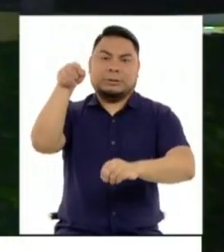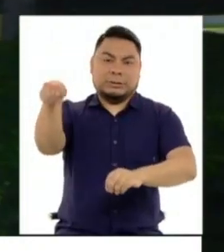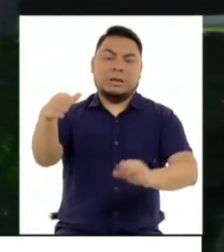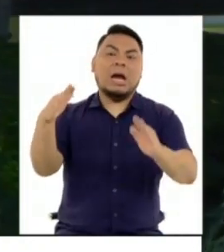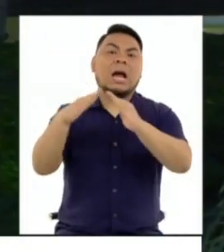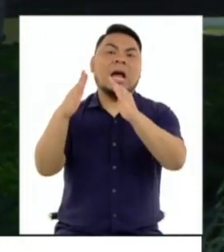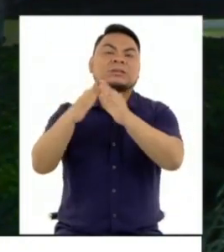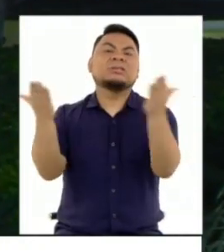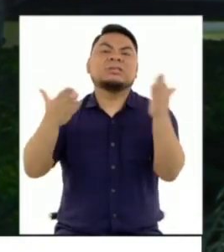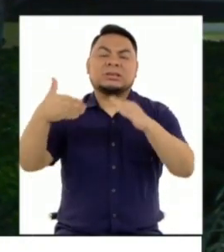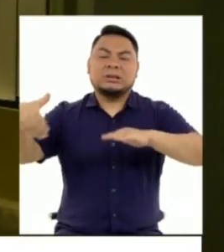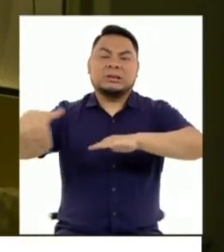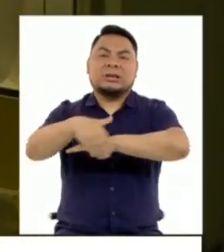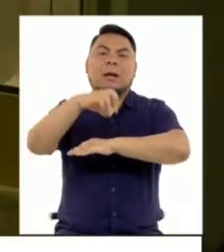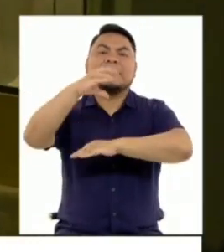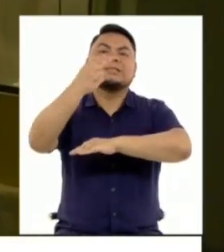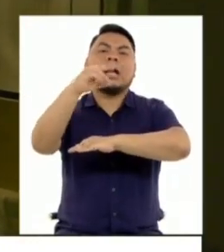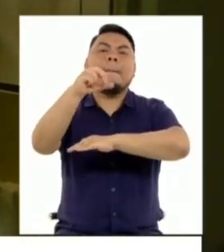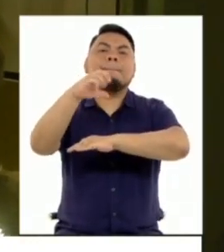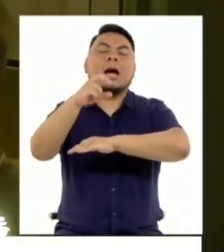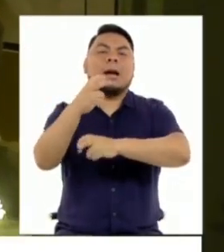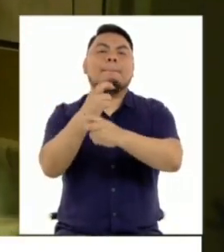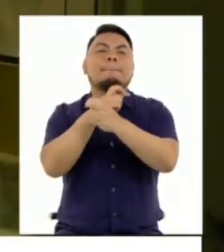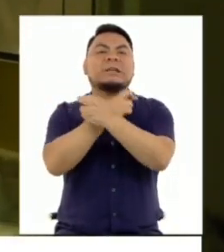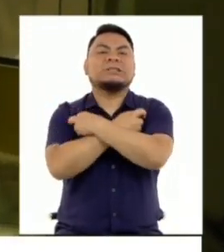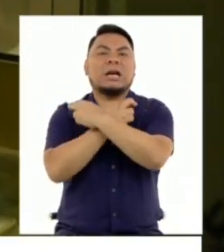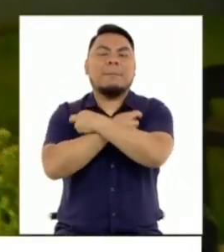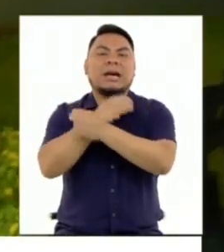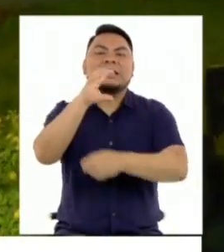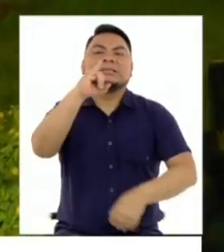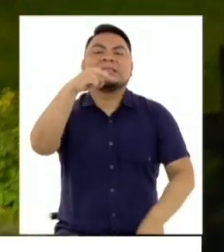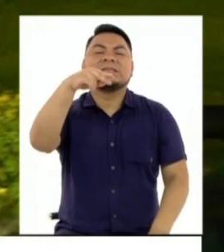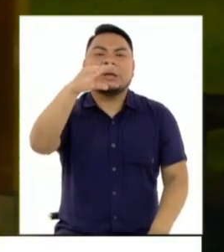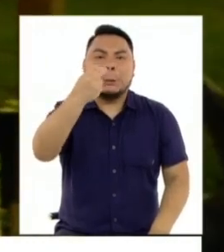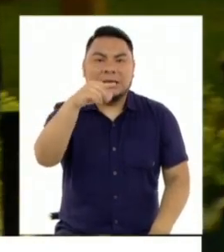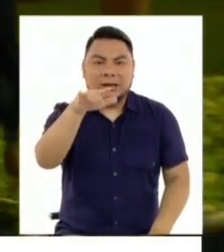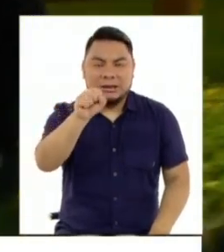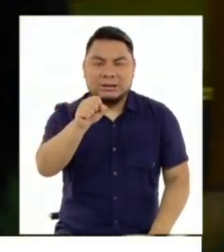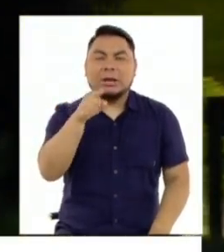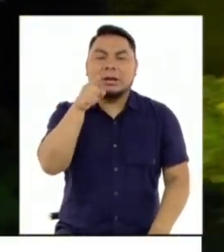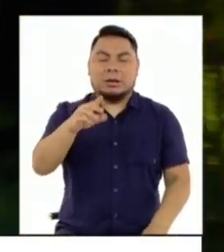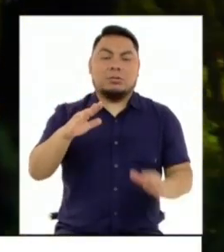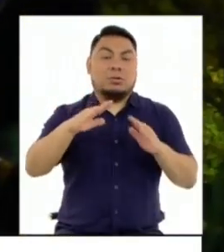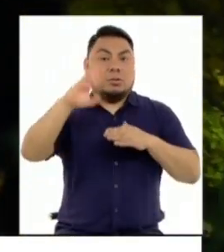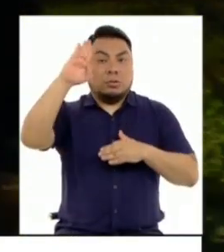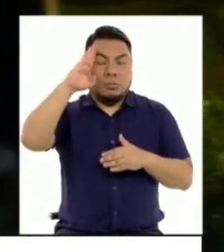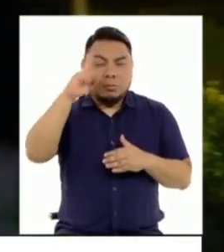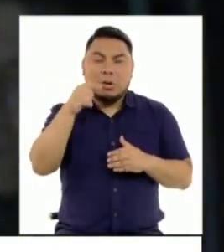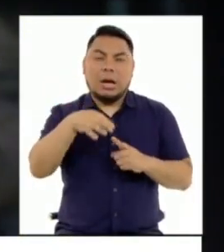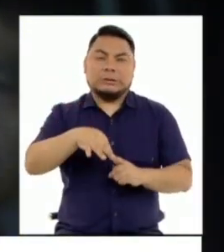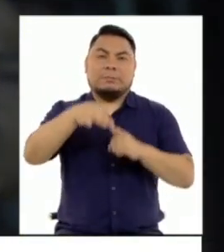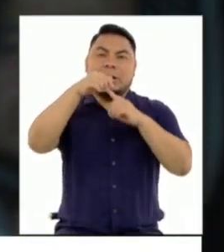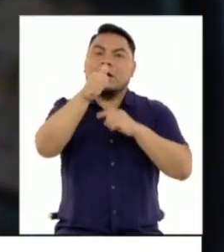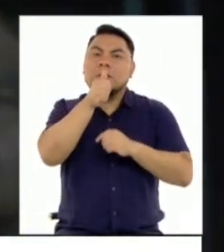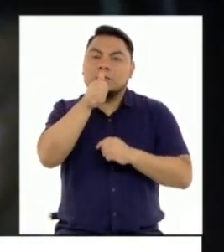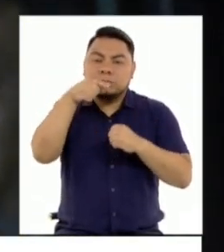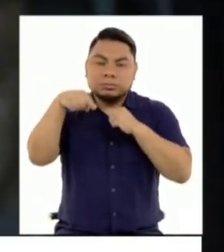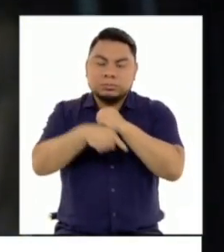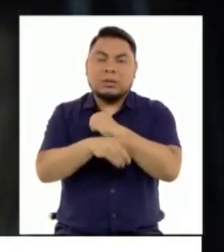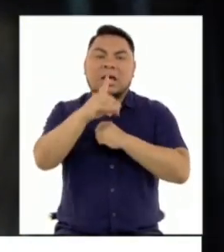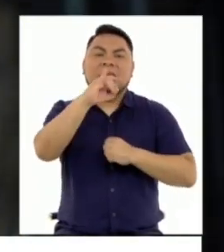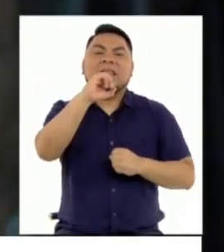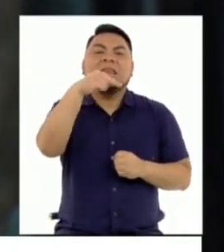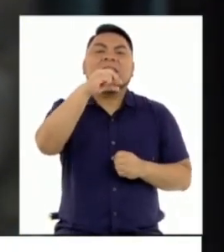vivienda ubicada en la calle Pachacamac, en Cieneguilla, por agentes de la División de Investigación de Secuestros de la DIRINCRI y